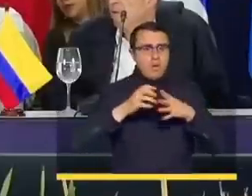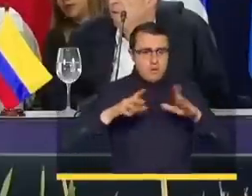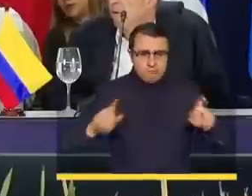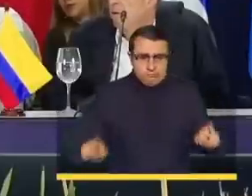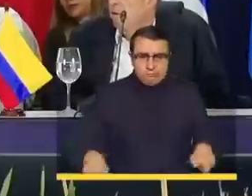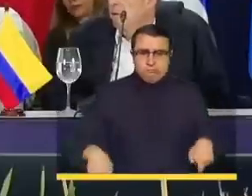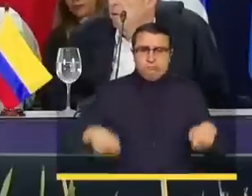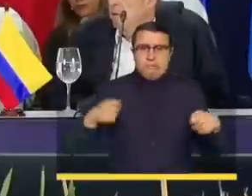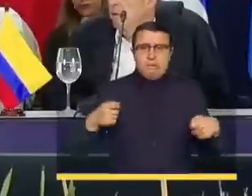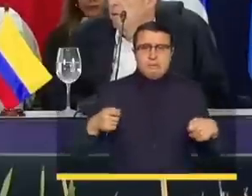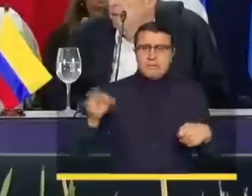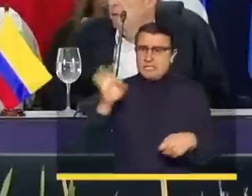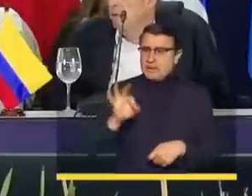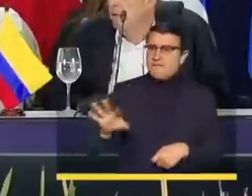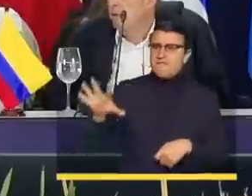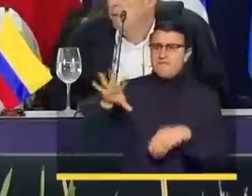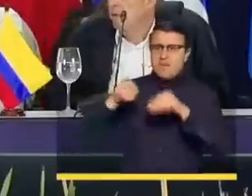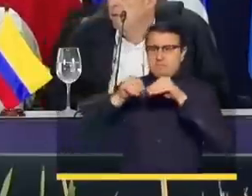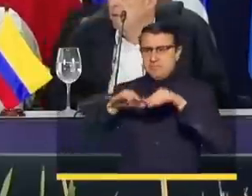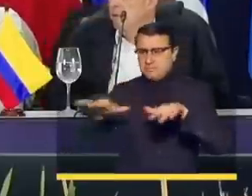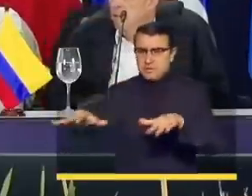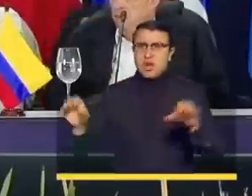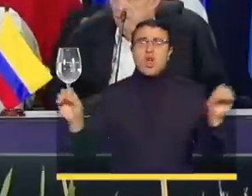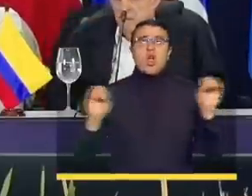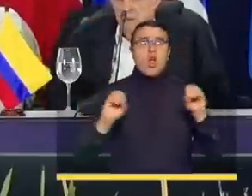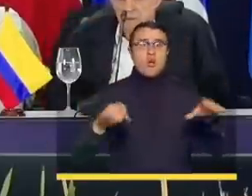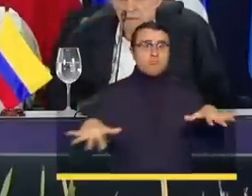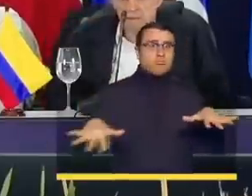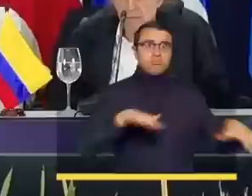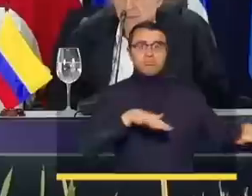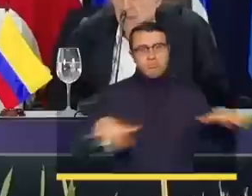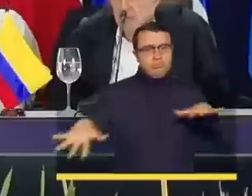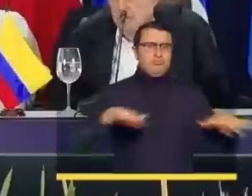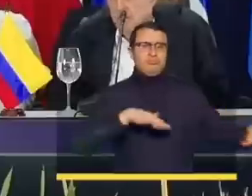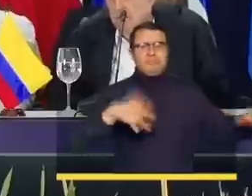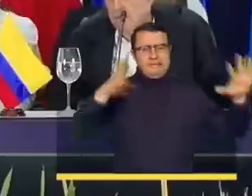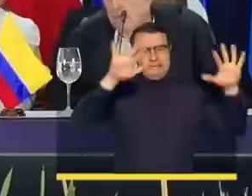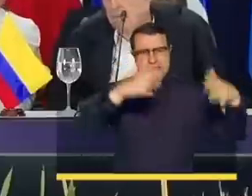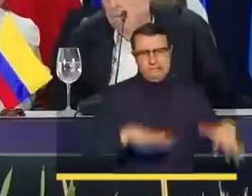ante pandemias y terremotos e inundaciones